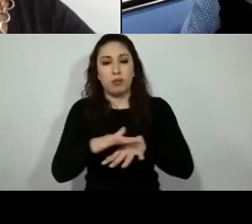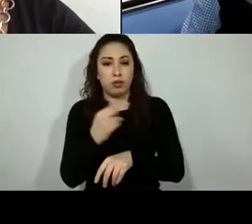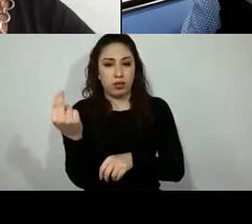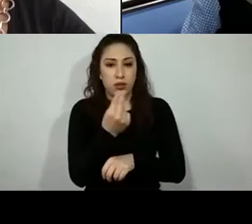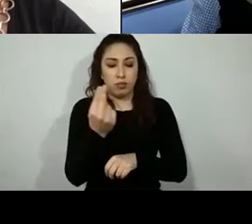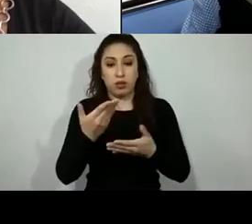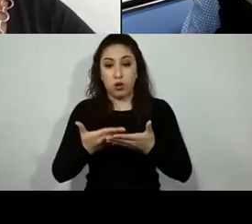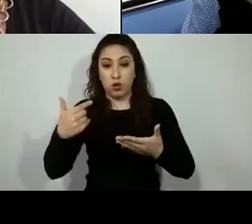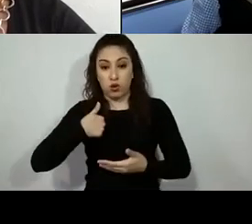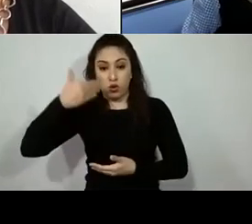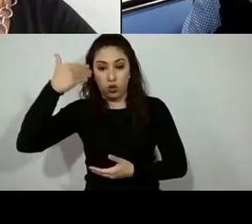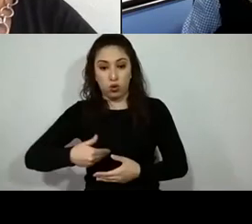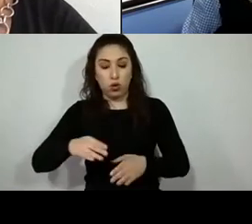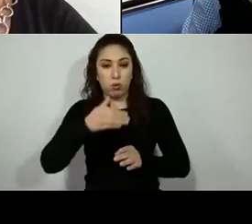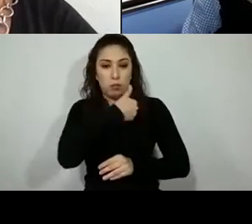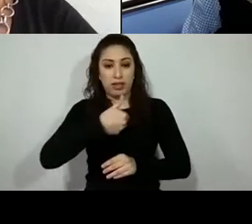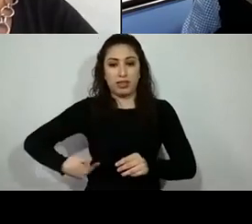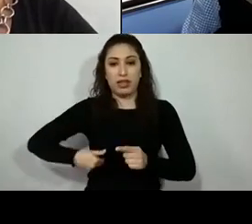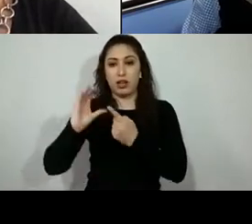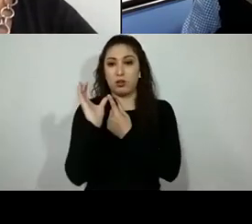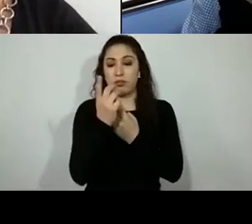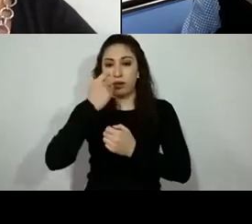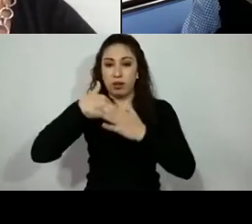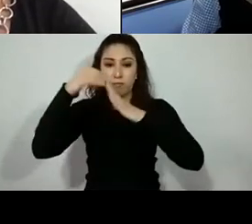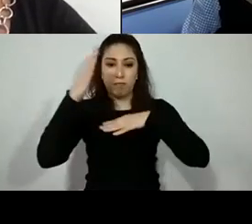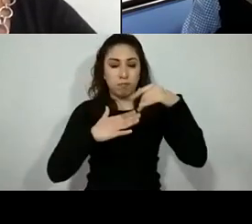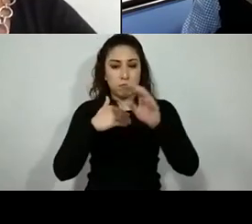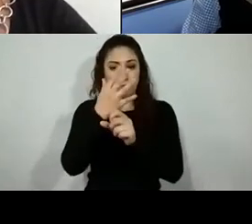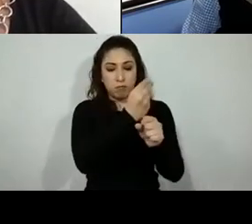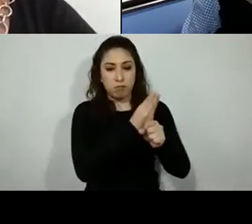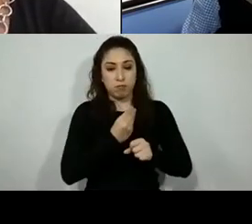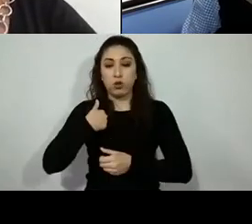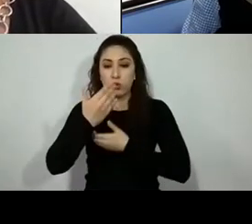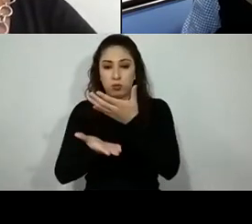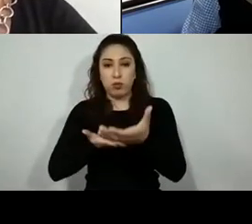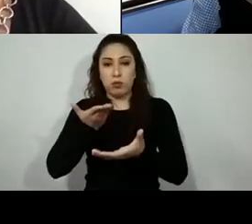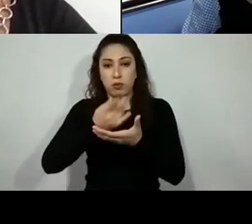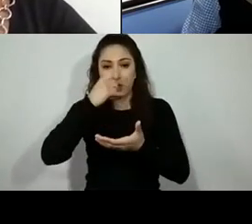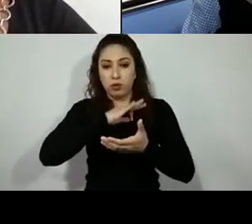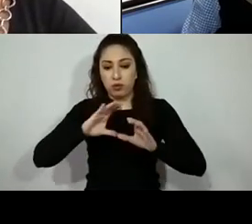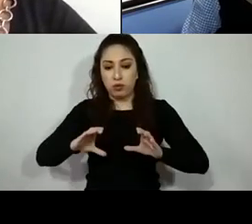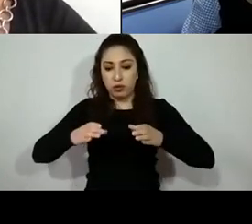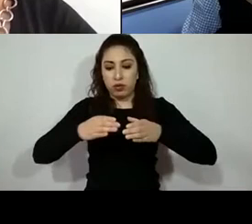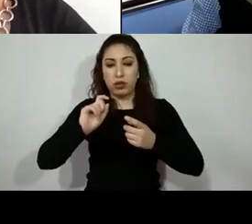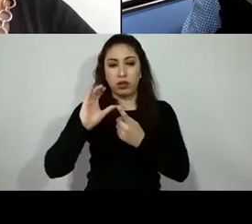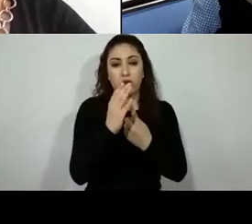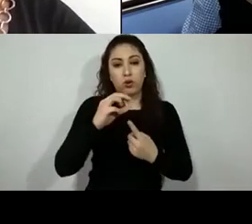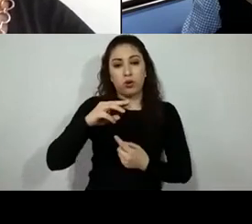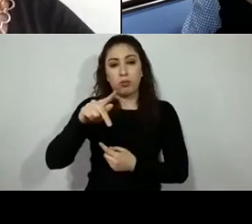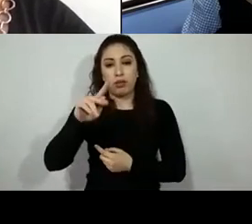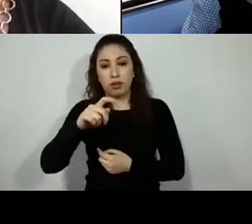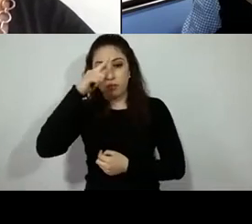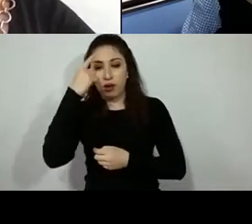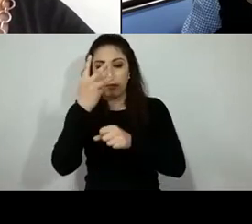de esta soberanía, propuse la creación del Comité de Grietas de la Comisión de Reconstrucción,